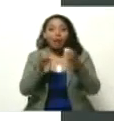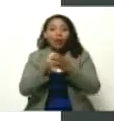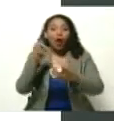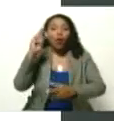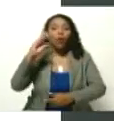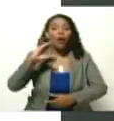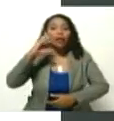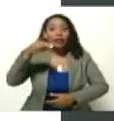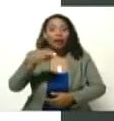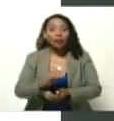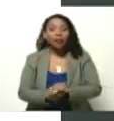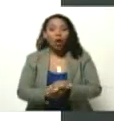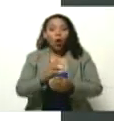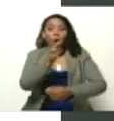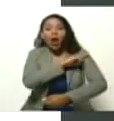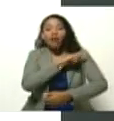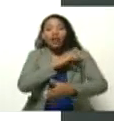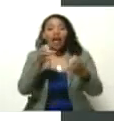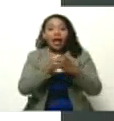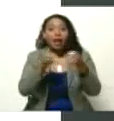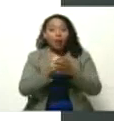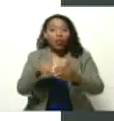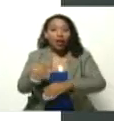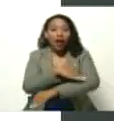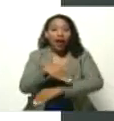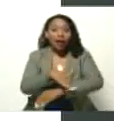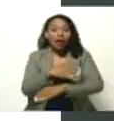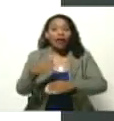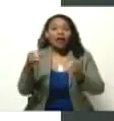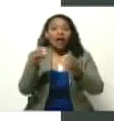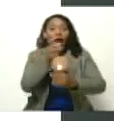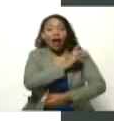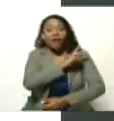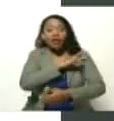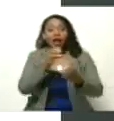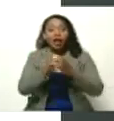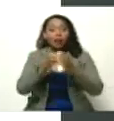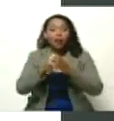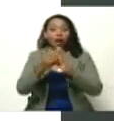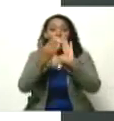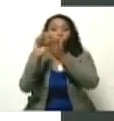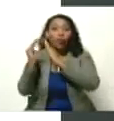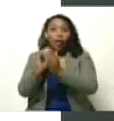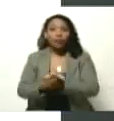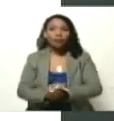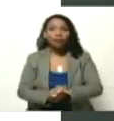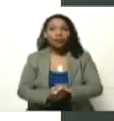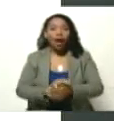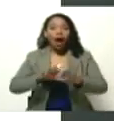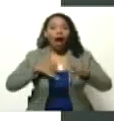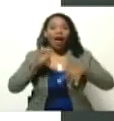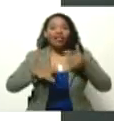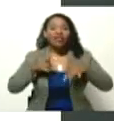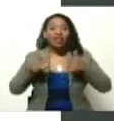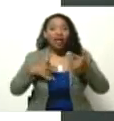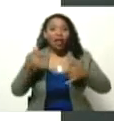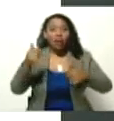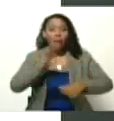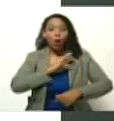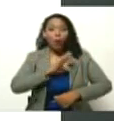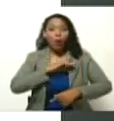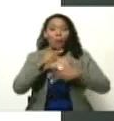equipos de calle, los jefes y equipos de comunidades. Es una actividad de nuestro partido, del